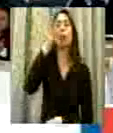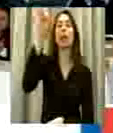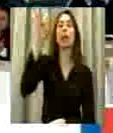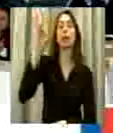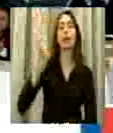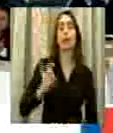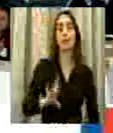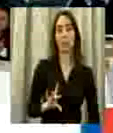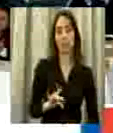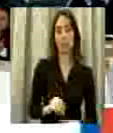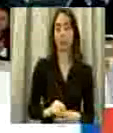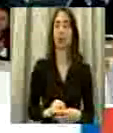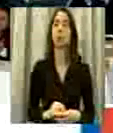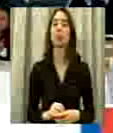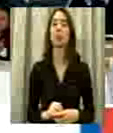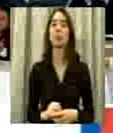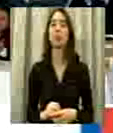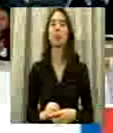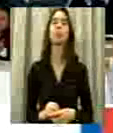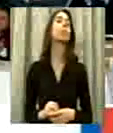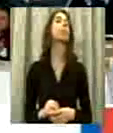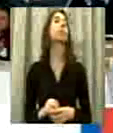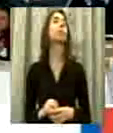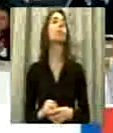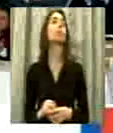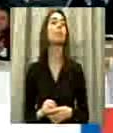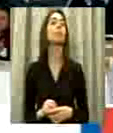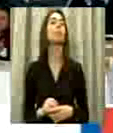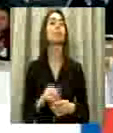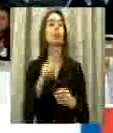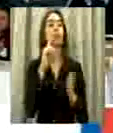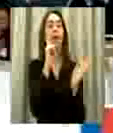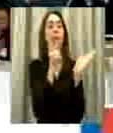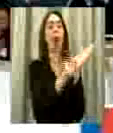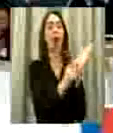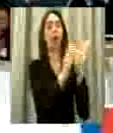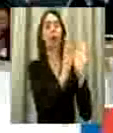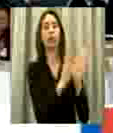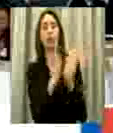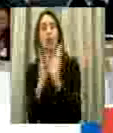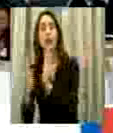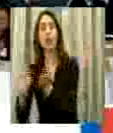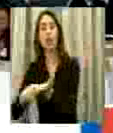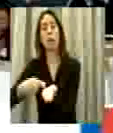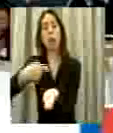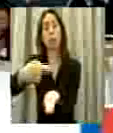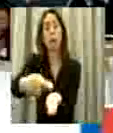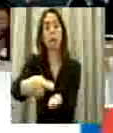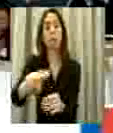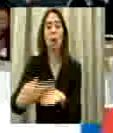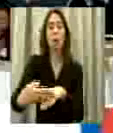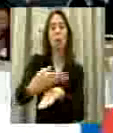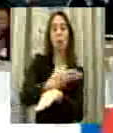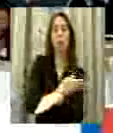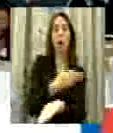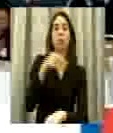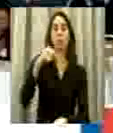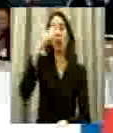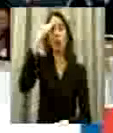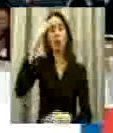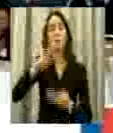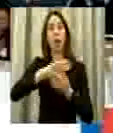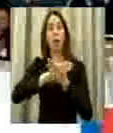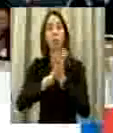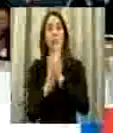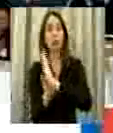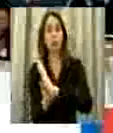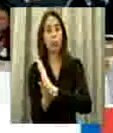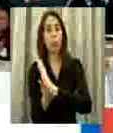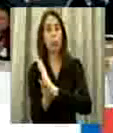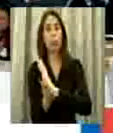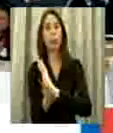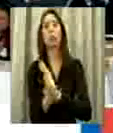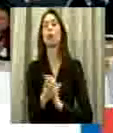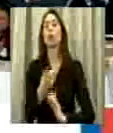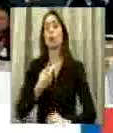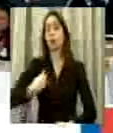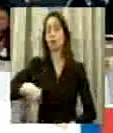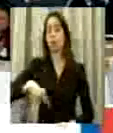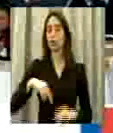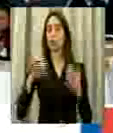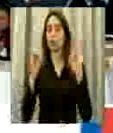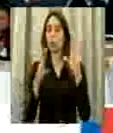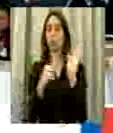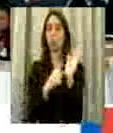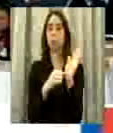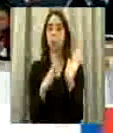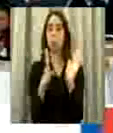teníamos teníamos todo un cronograma para el pago y pudimos adelantarlo. Hoy día todos los que tenían, pues cuando nosotros establecimos el